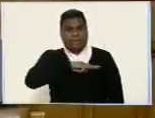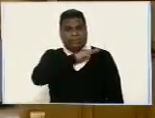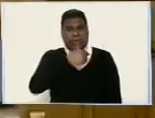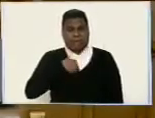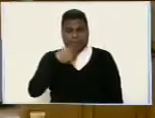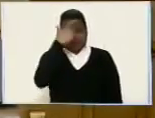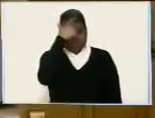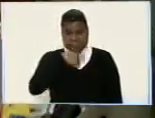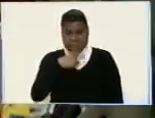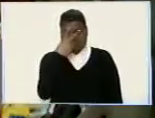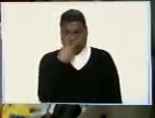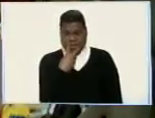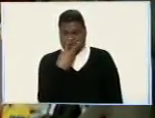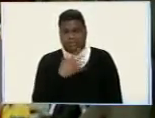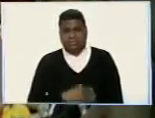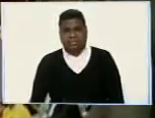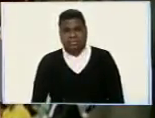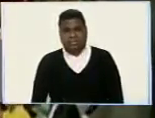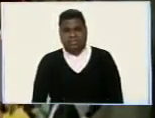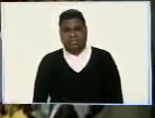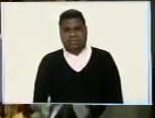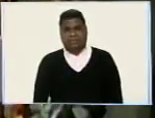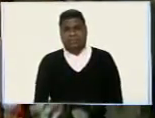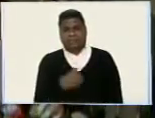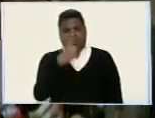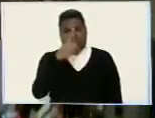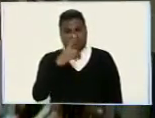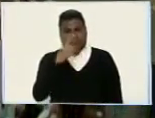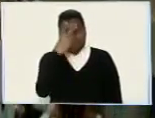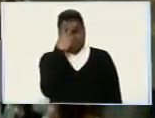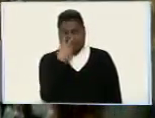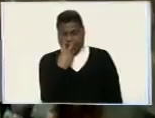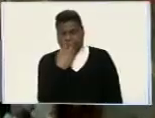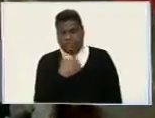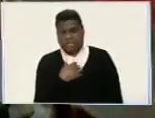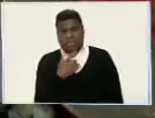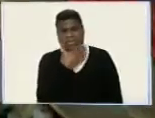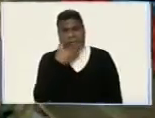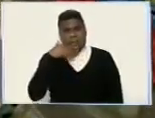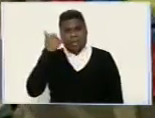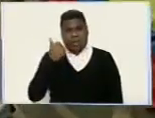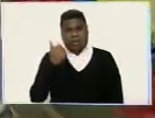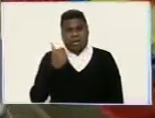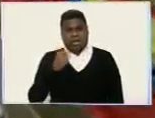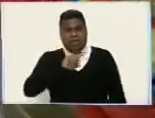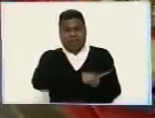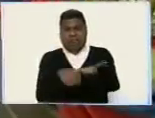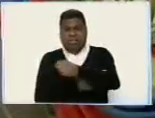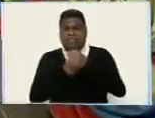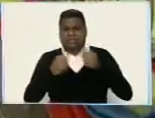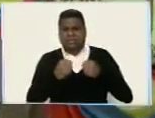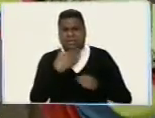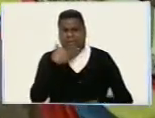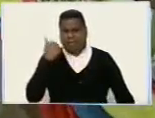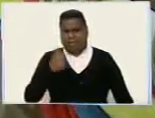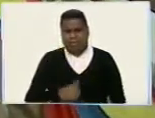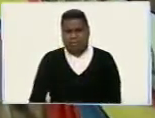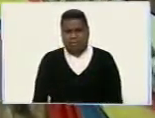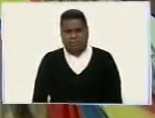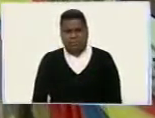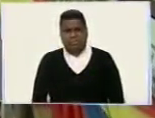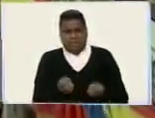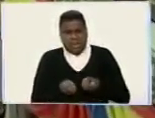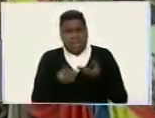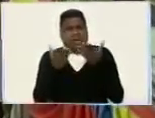tengo discapacidad, y para los míos, que tienen discapacidad, y que tenemos que mejorarla y fortalecerla, pero es la mejor. Es el